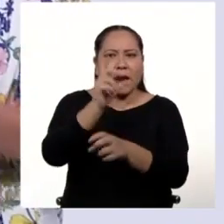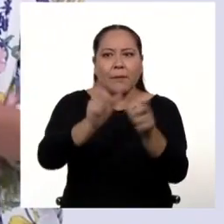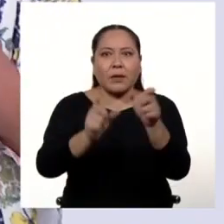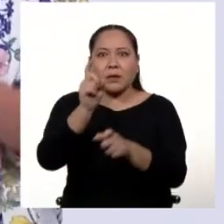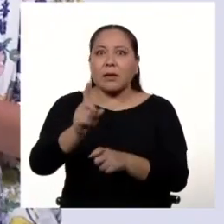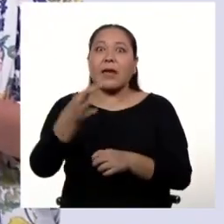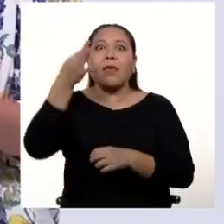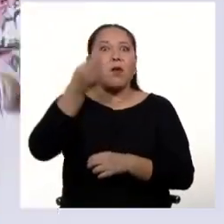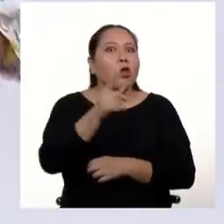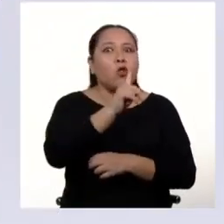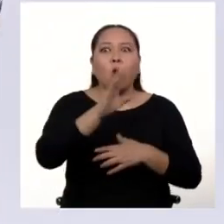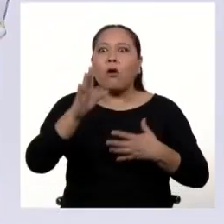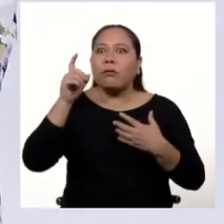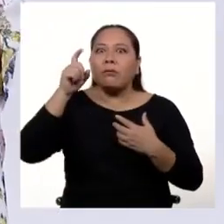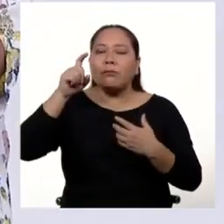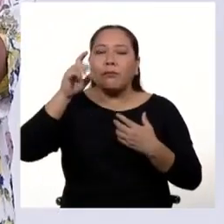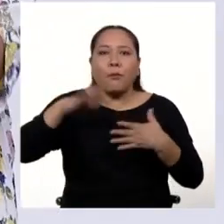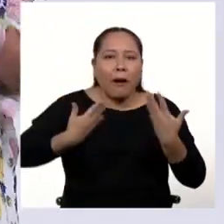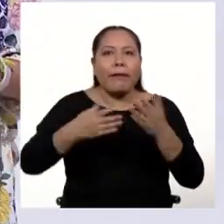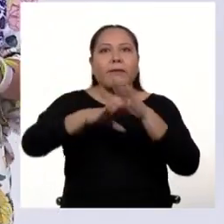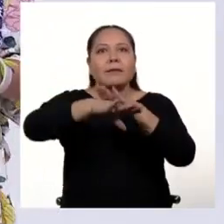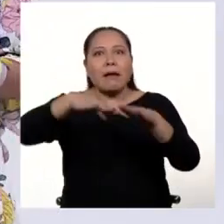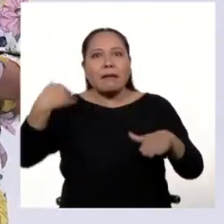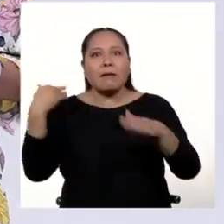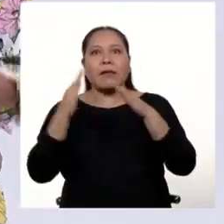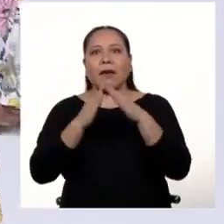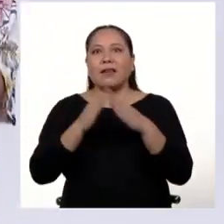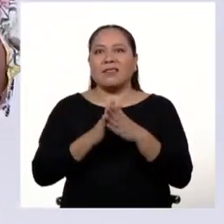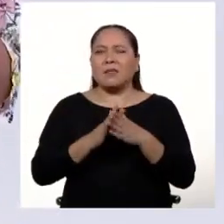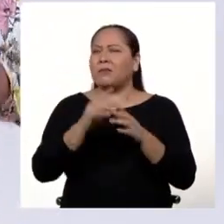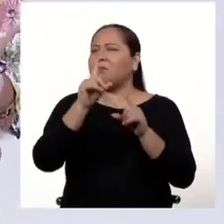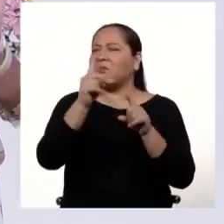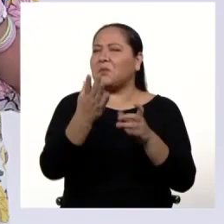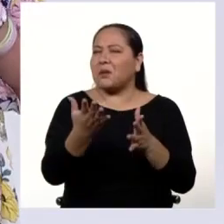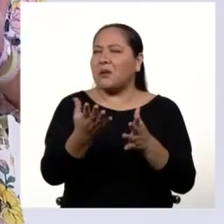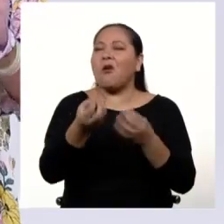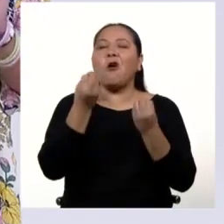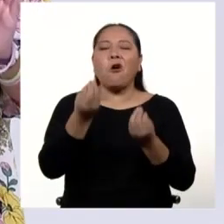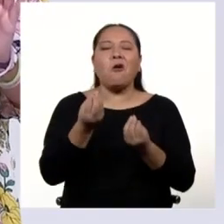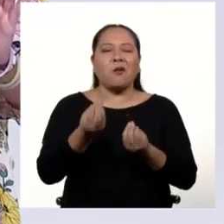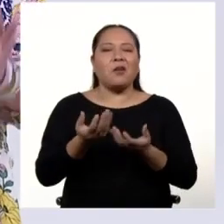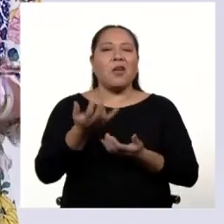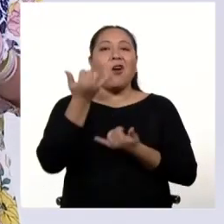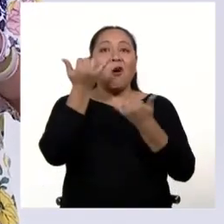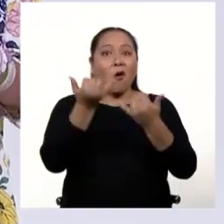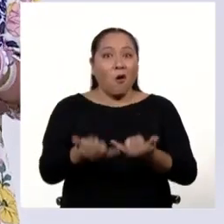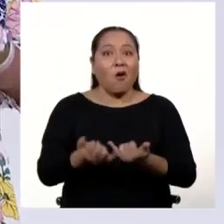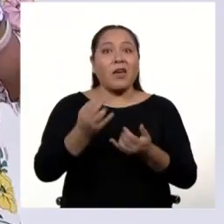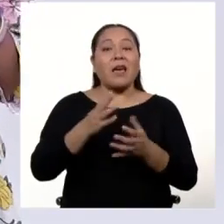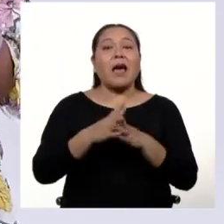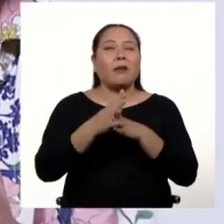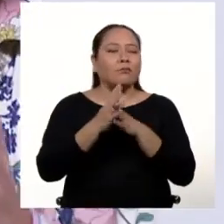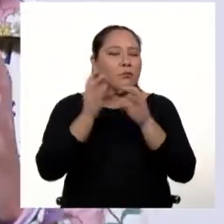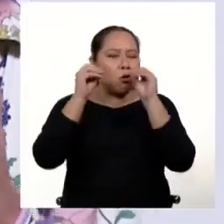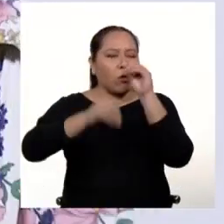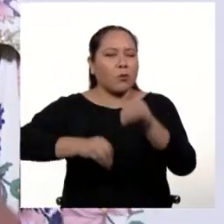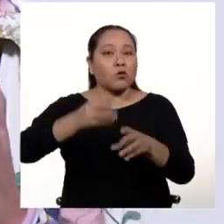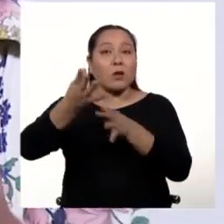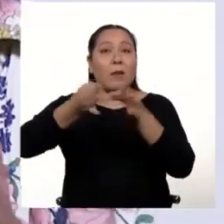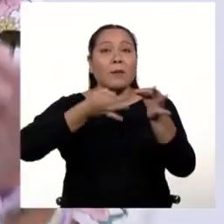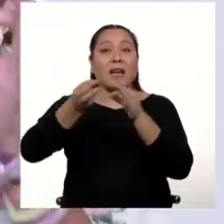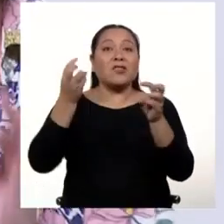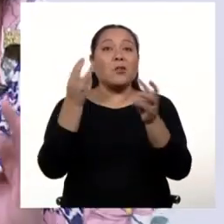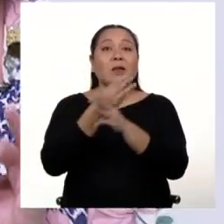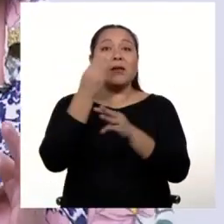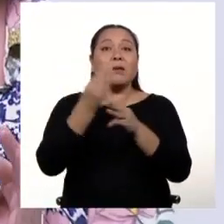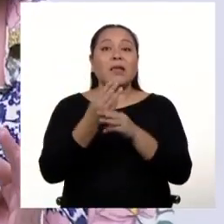no salir de casa? Hago esta pregunta porque hoy aprenderemos a elaborar una explicación matemática que permita justificar la medida